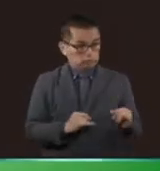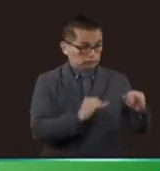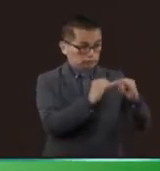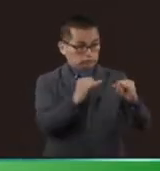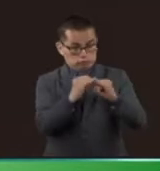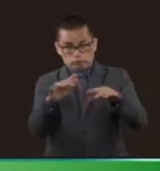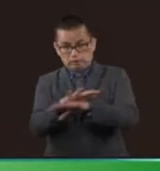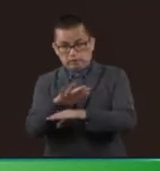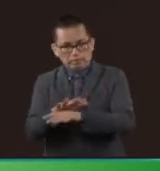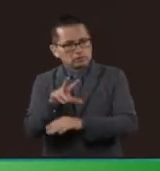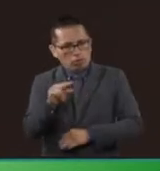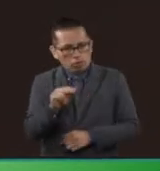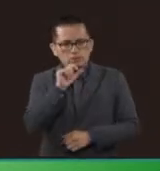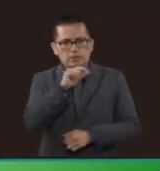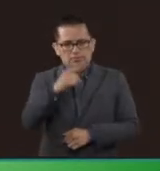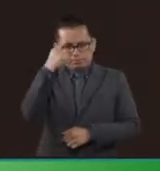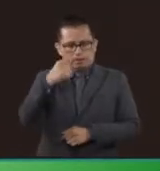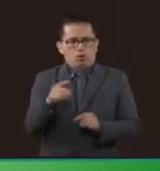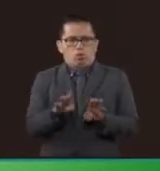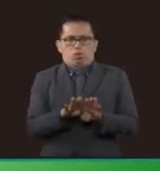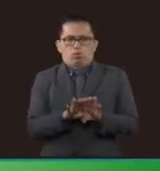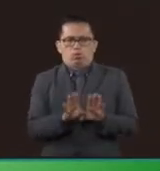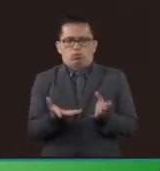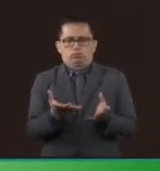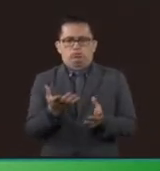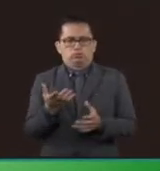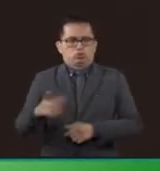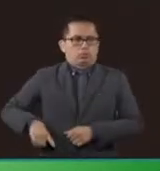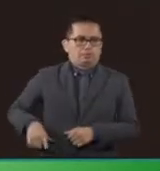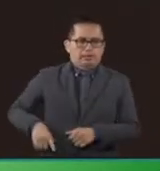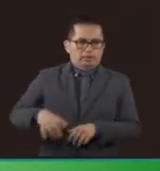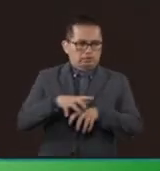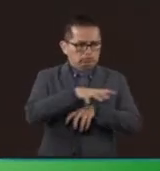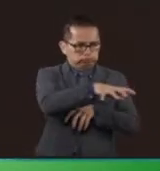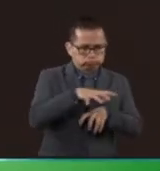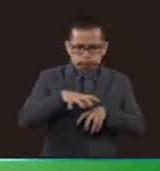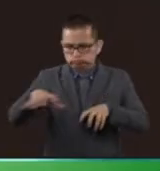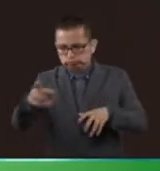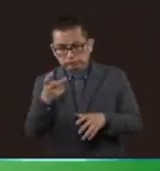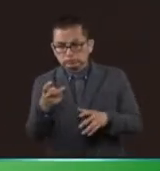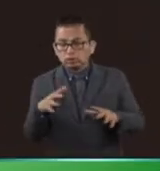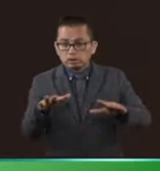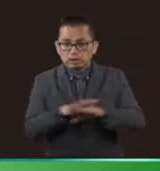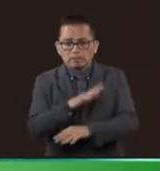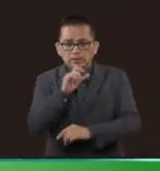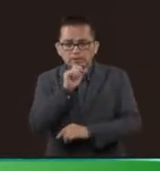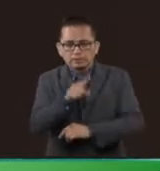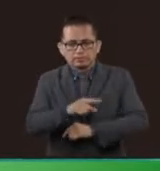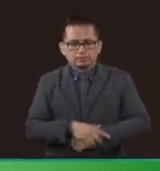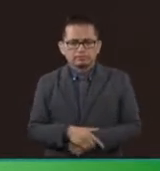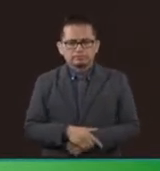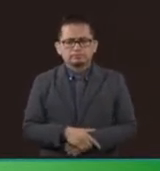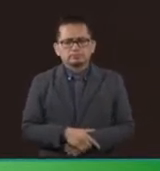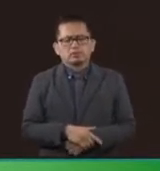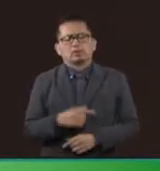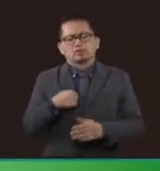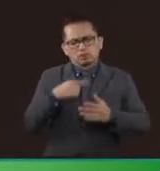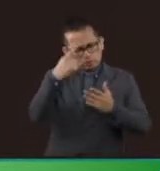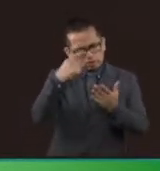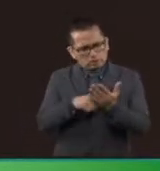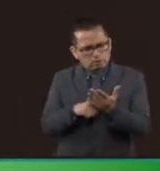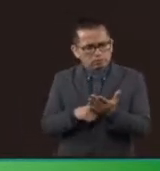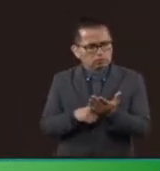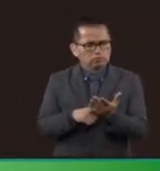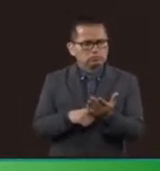la naturaleza misma del estado en la forma del estado mexicano Pues yo creo que es importante entender en primer